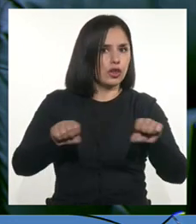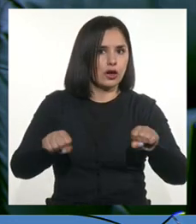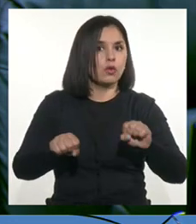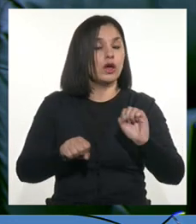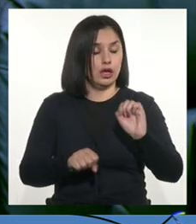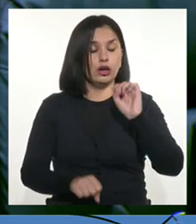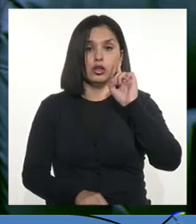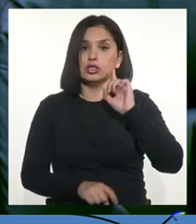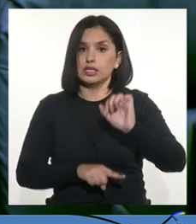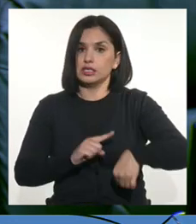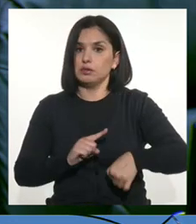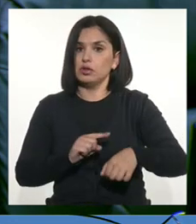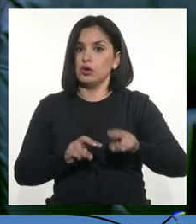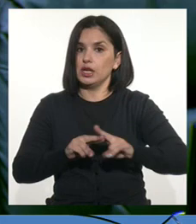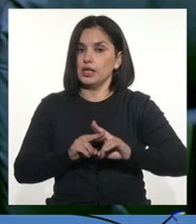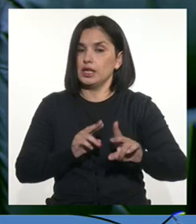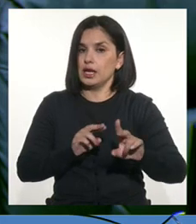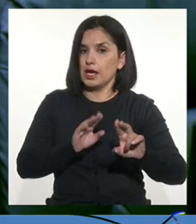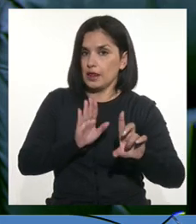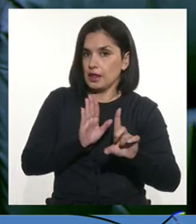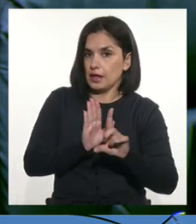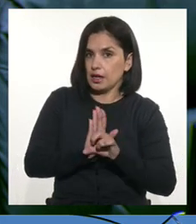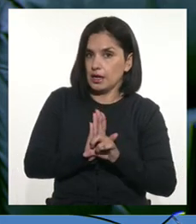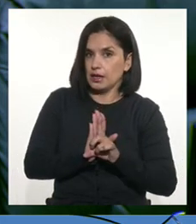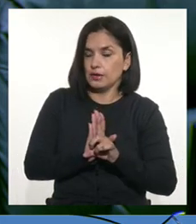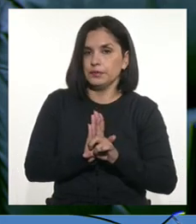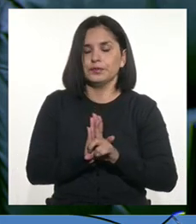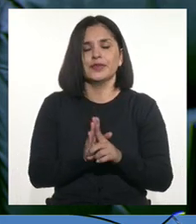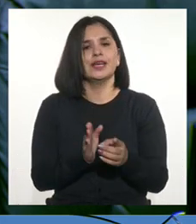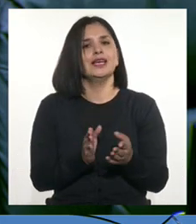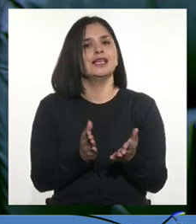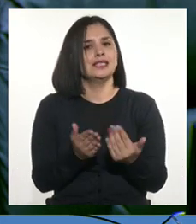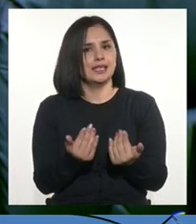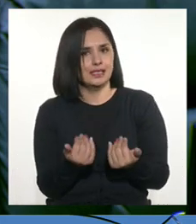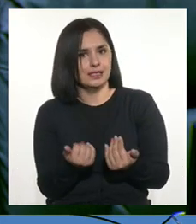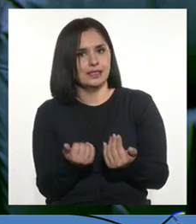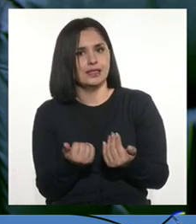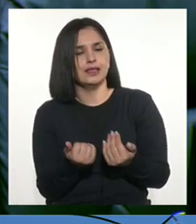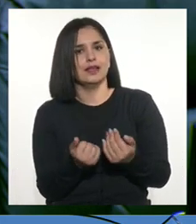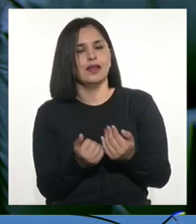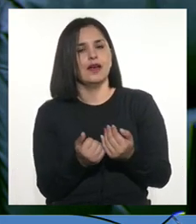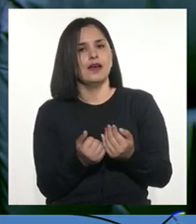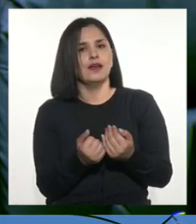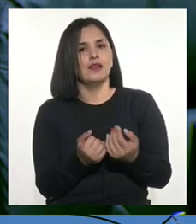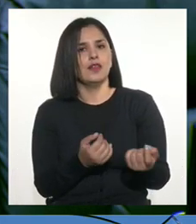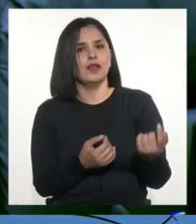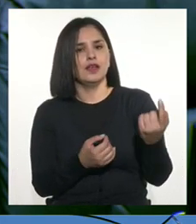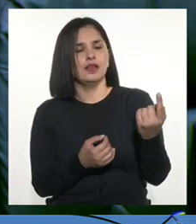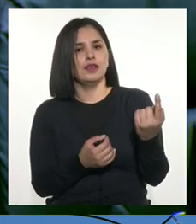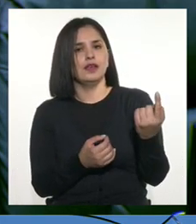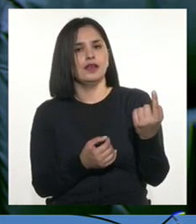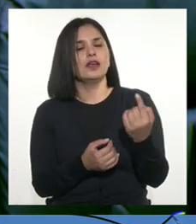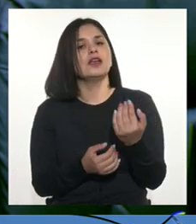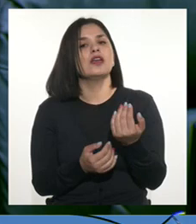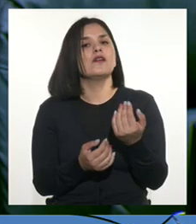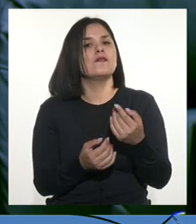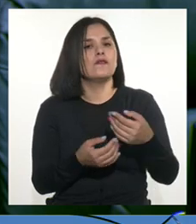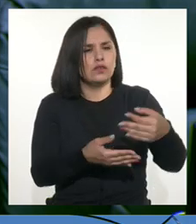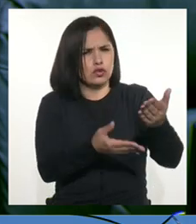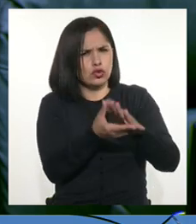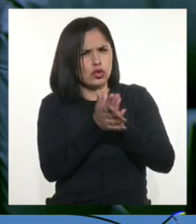acogió la idea de legislar se insistió en la necesidad de contar en el trámite discusiones en particular con todos los